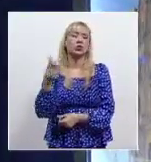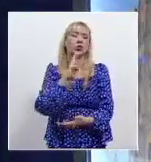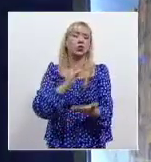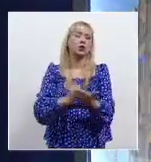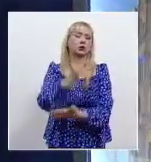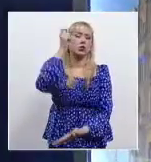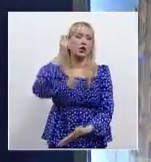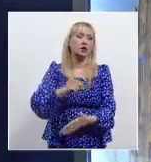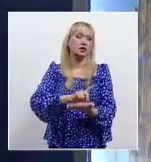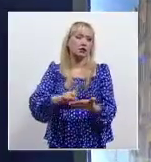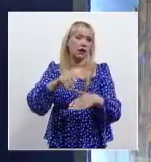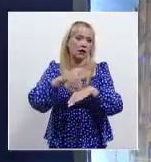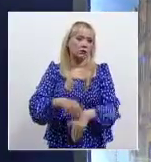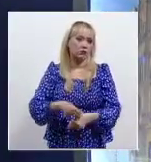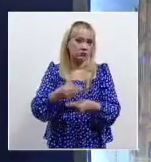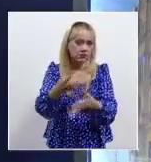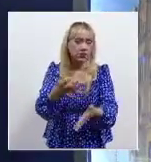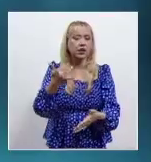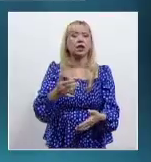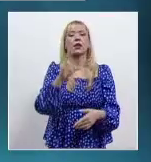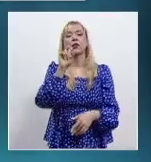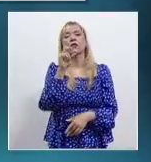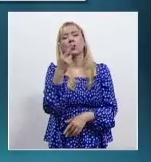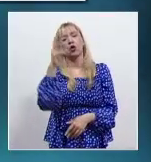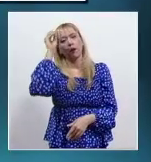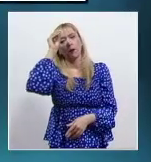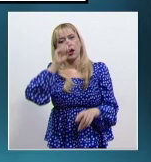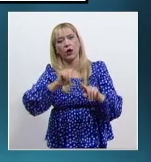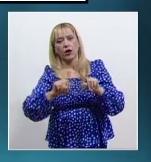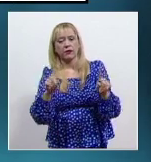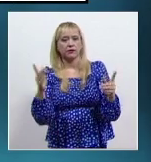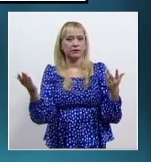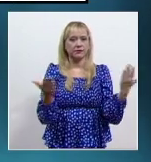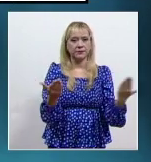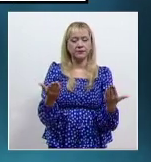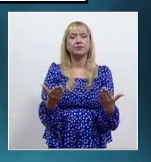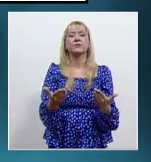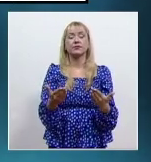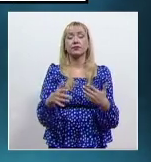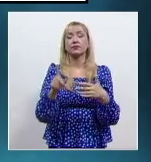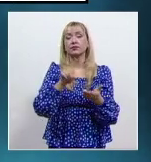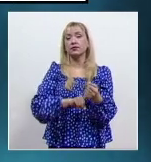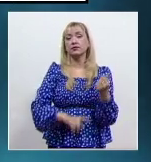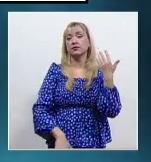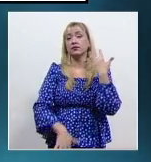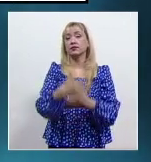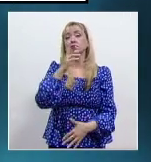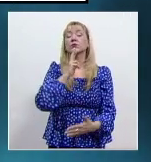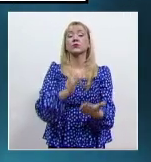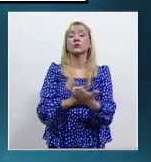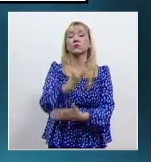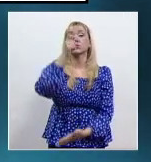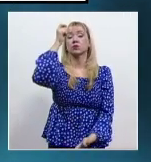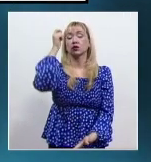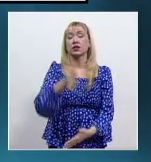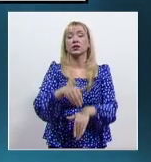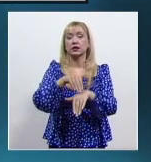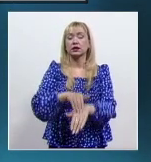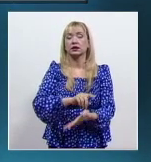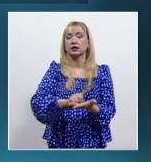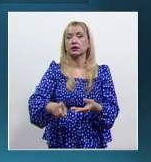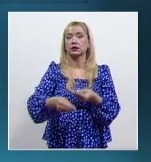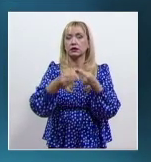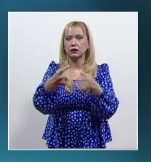jurisprudencias y 32 tesis aisladas. De la primera sala de la Corte se publican 15 jurisprudencias, entre ellas las que destacan